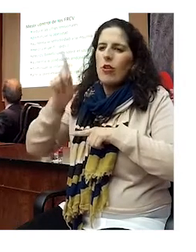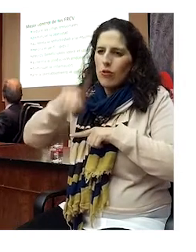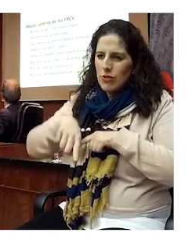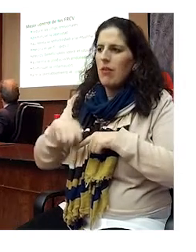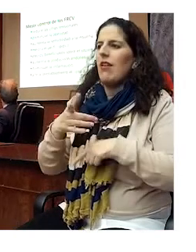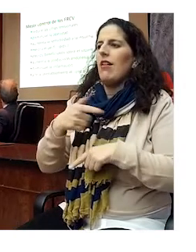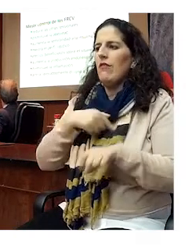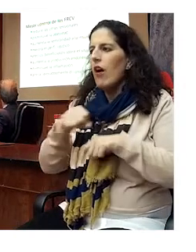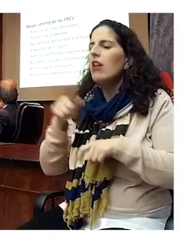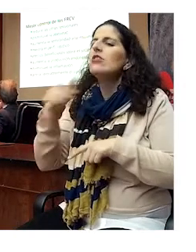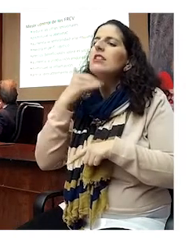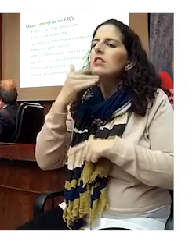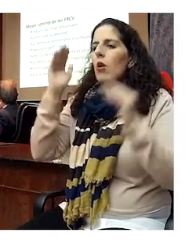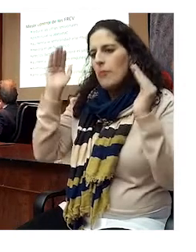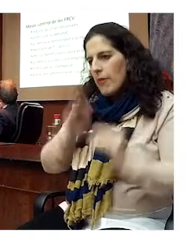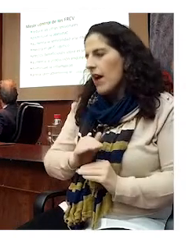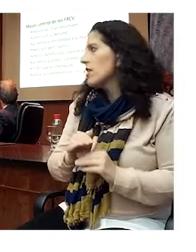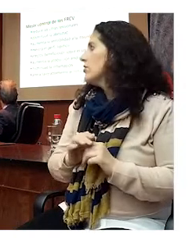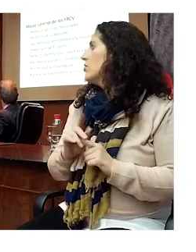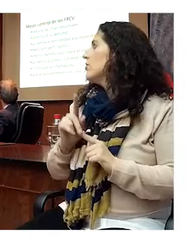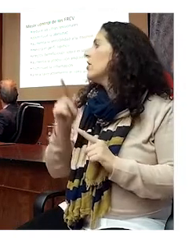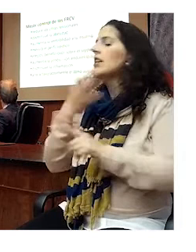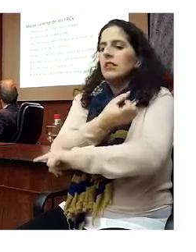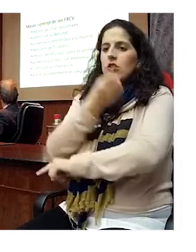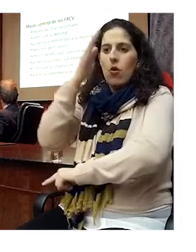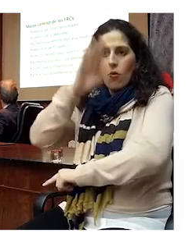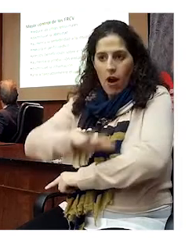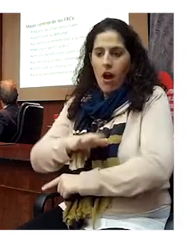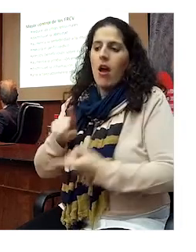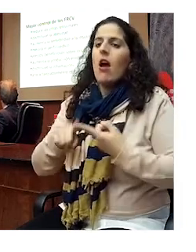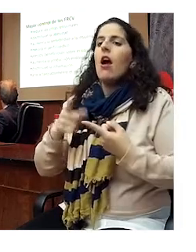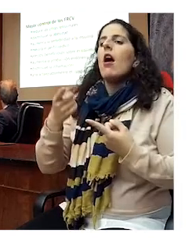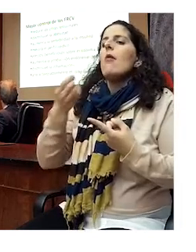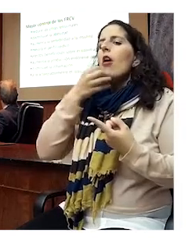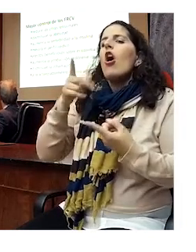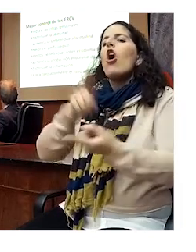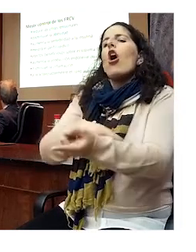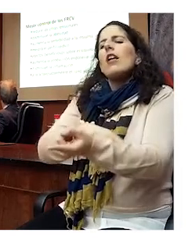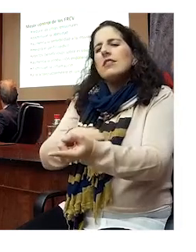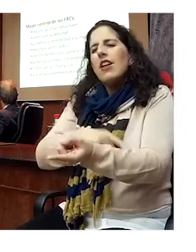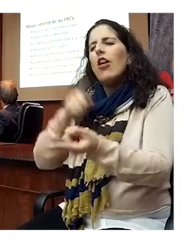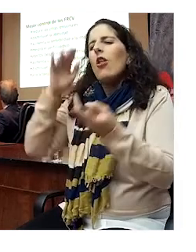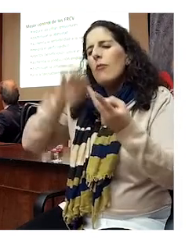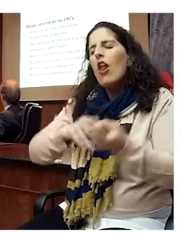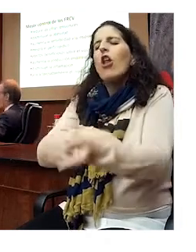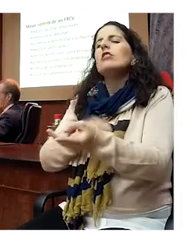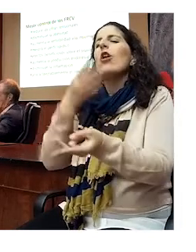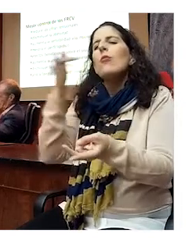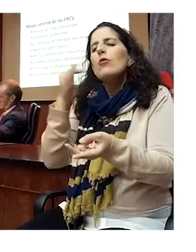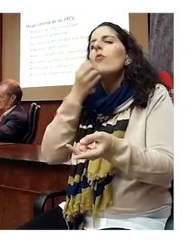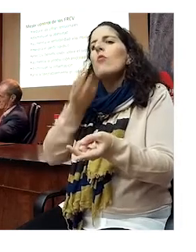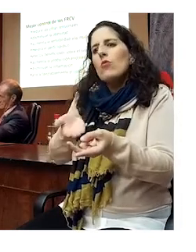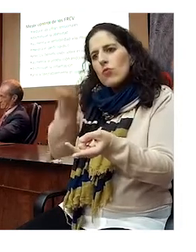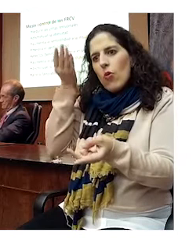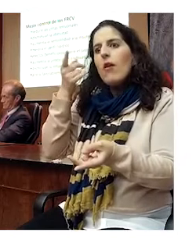¿no? Se reduce la tensión arterial, mejora el perfil lipídico, sube el colesterol bueno, baja el colesterol